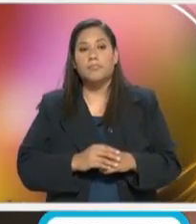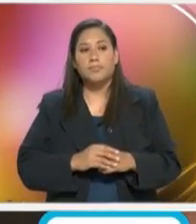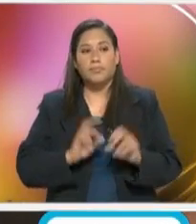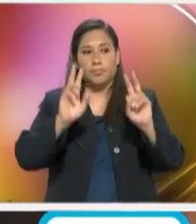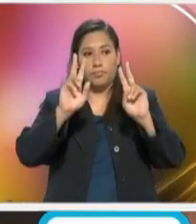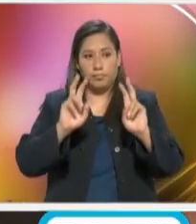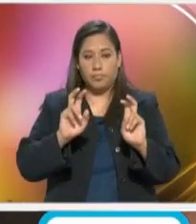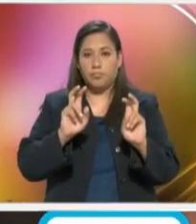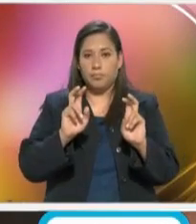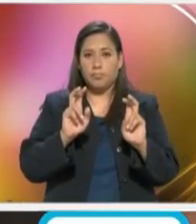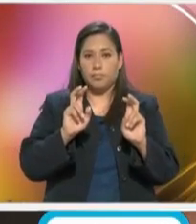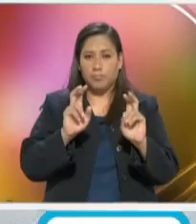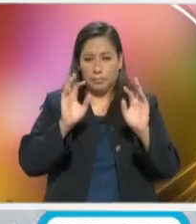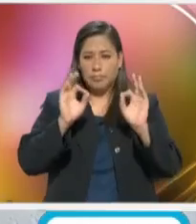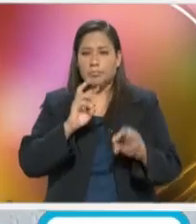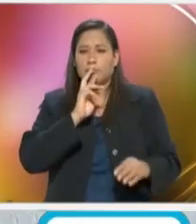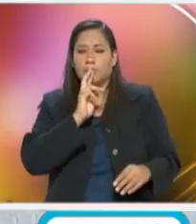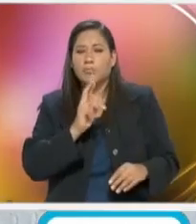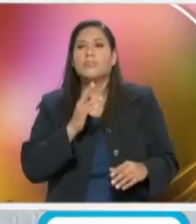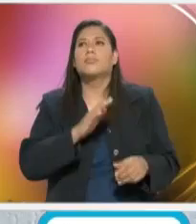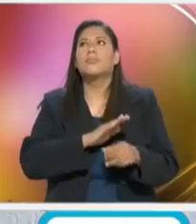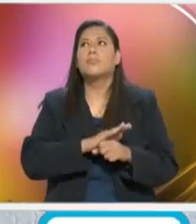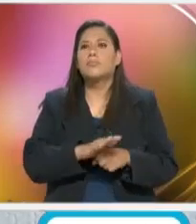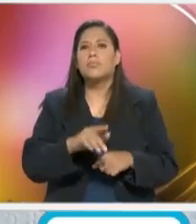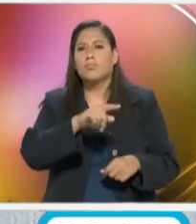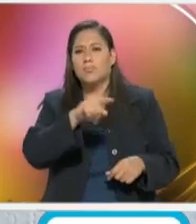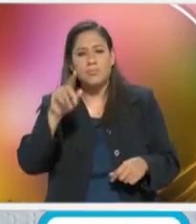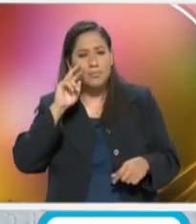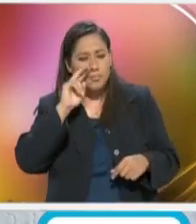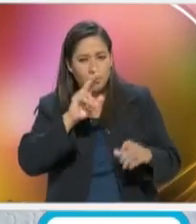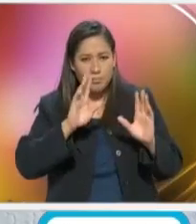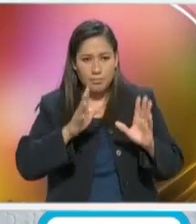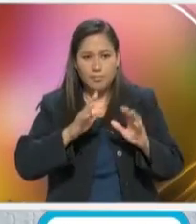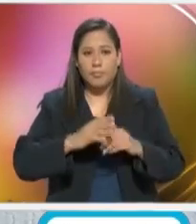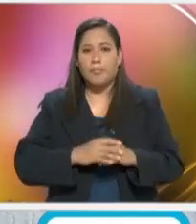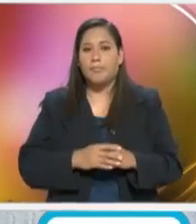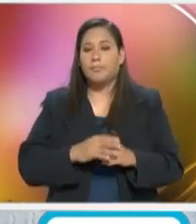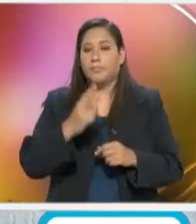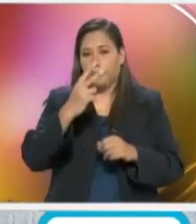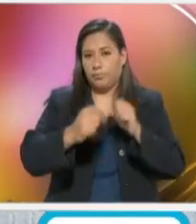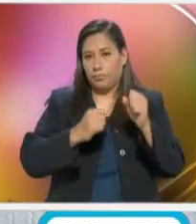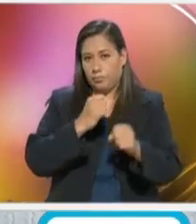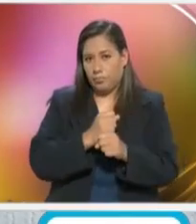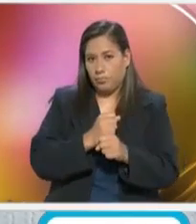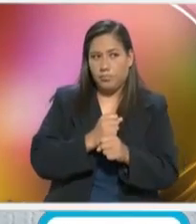de resultados, ¿cuáles han sido los que ustedes han visto, digamos,